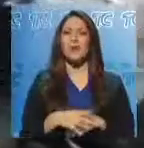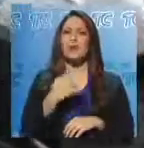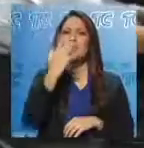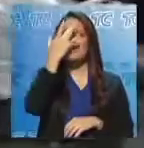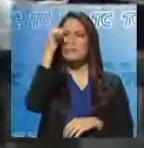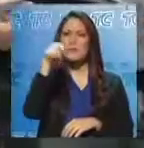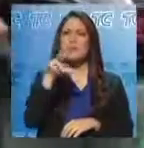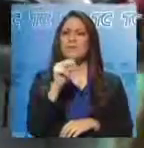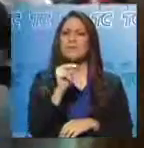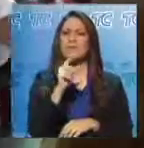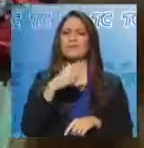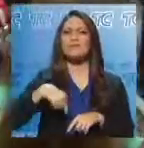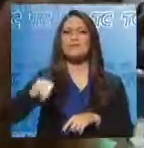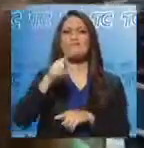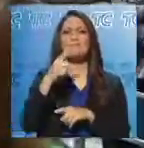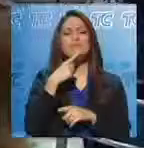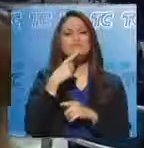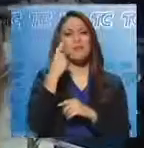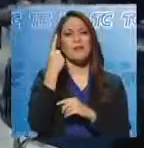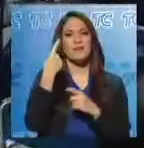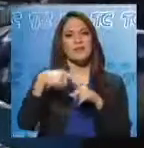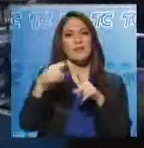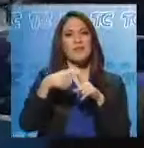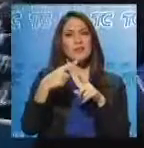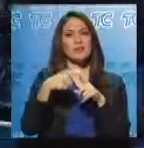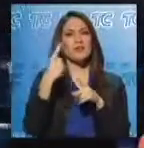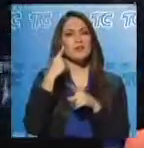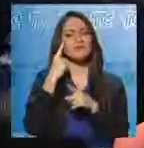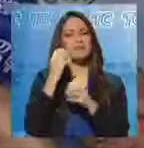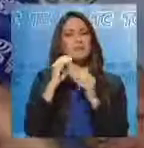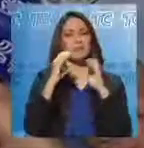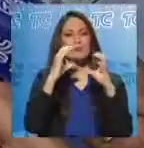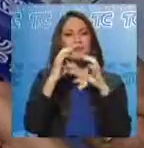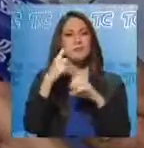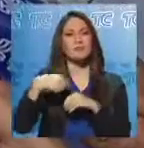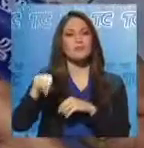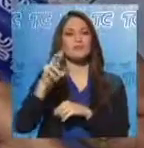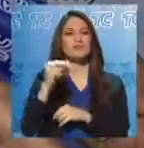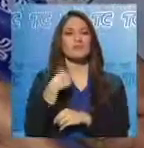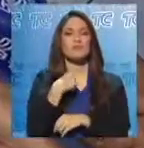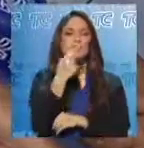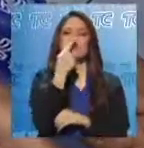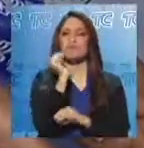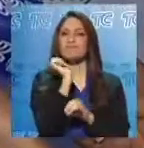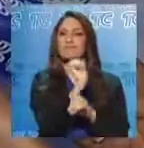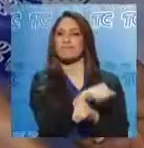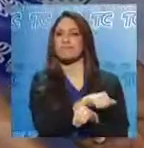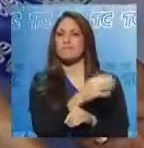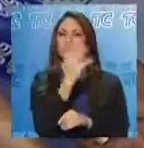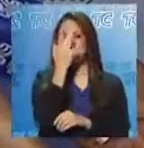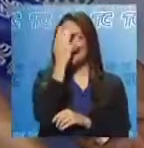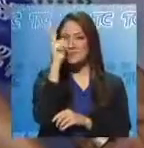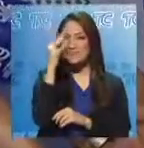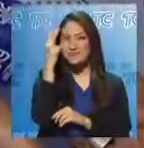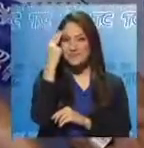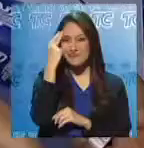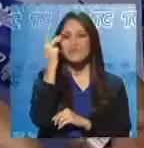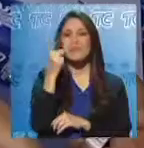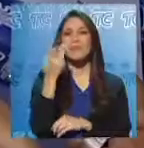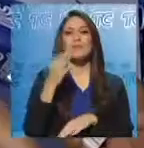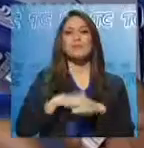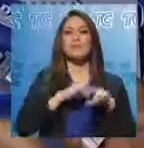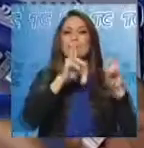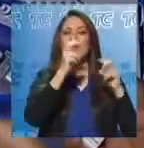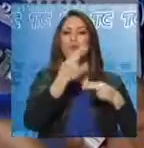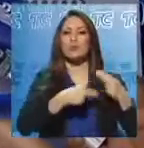no es tomado en cuenta por algunos medios de comunicación? Porque muchos medios de comunicación están tan involucrados con los negocios,